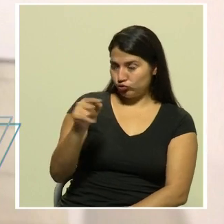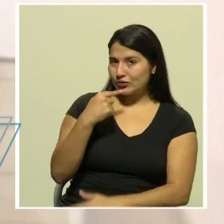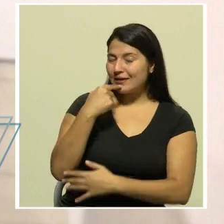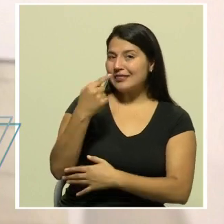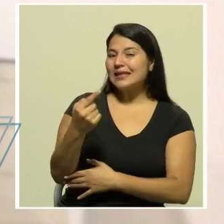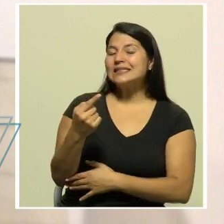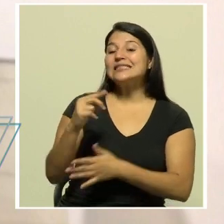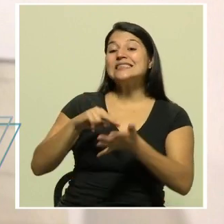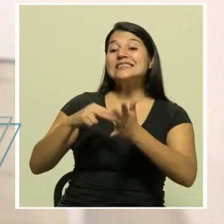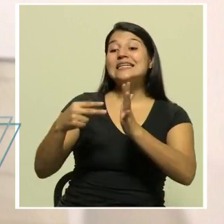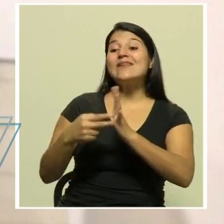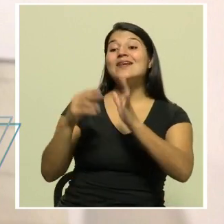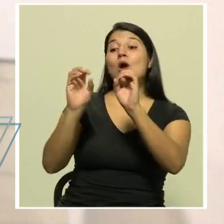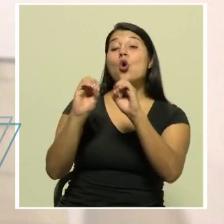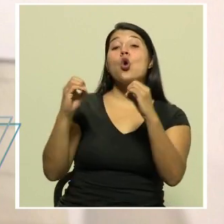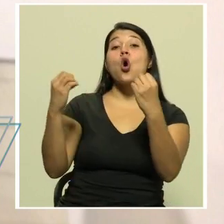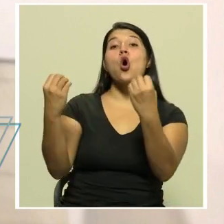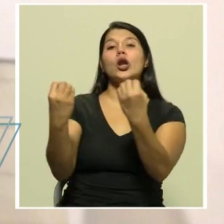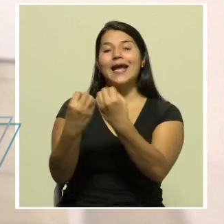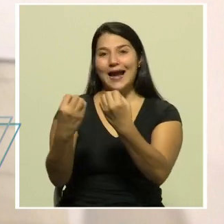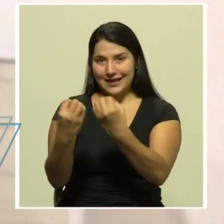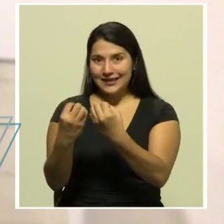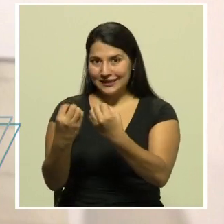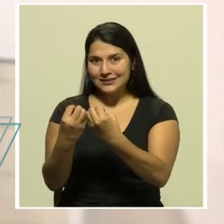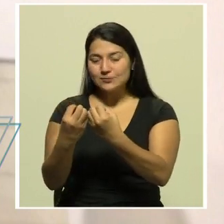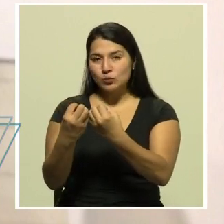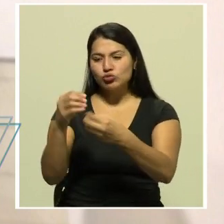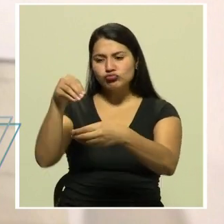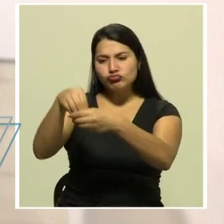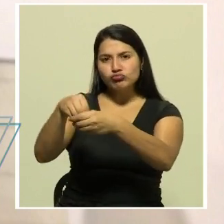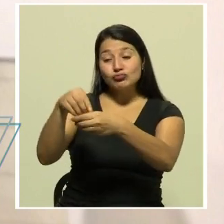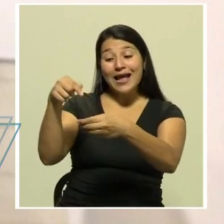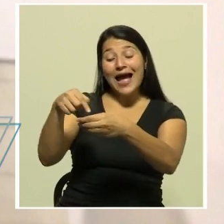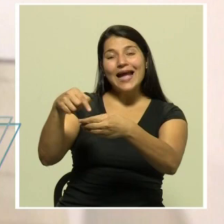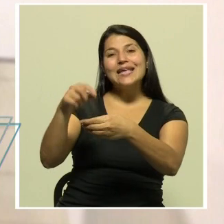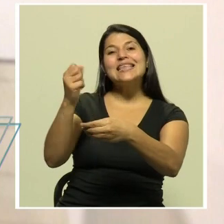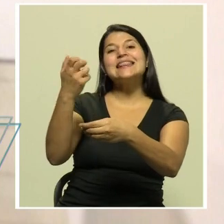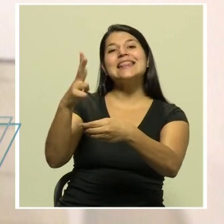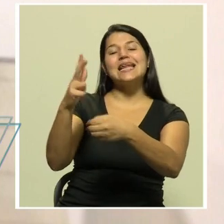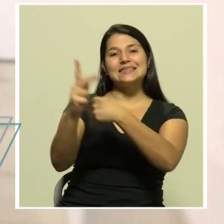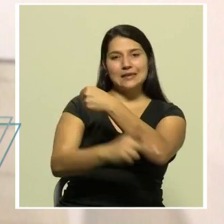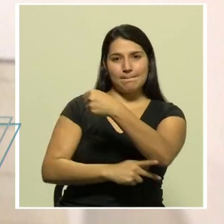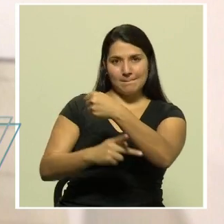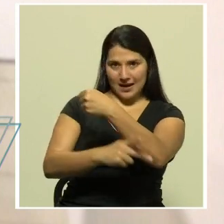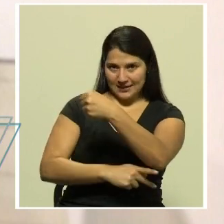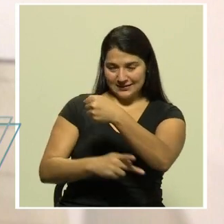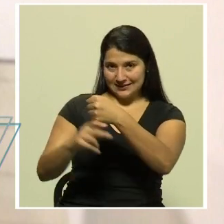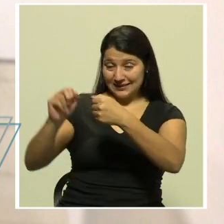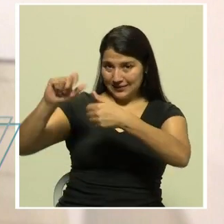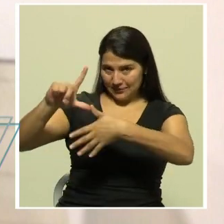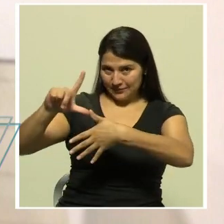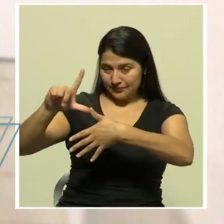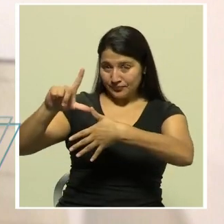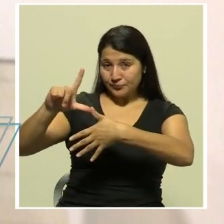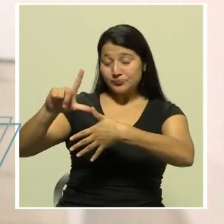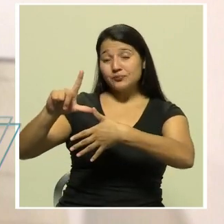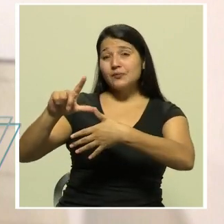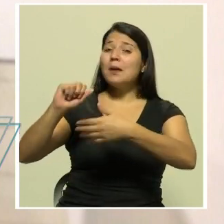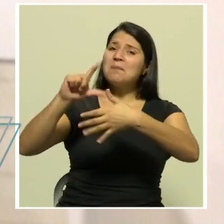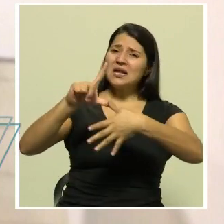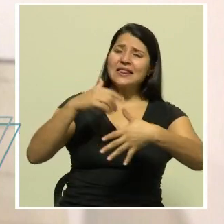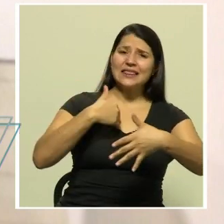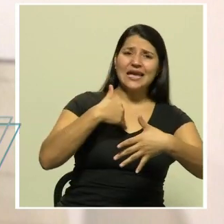un organismo intergubernamental, se encuentra en 13 países de los 18 de América Latina. Se